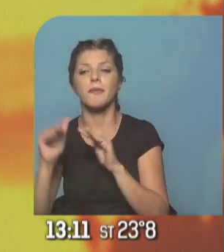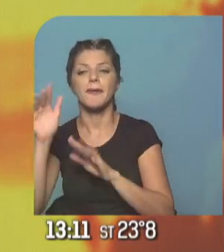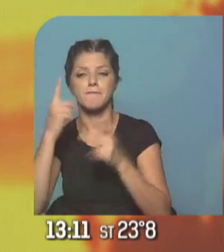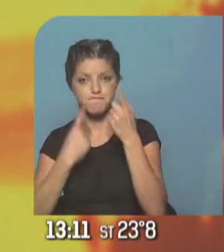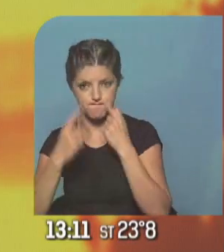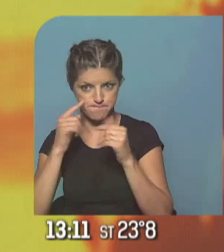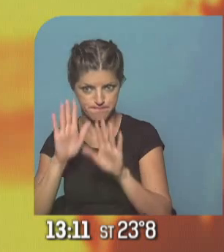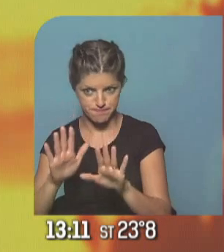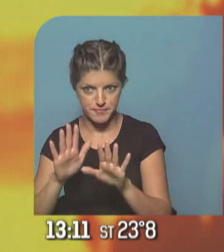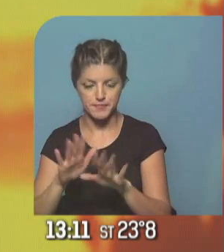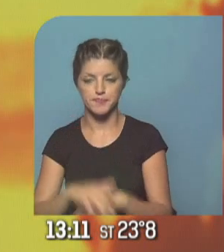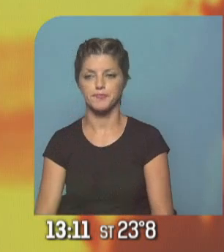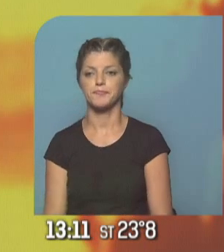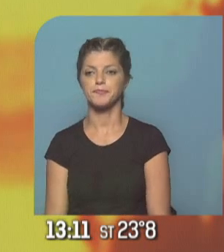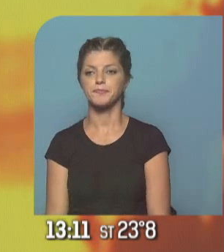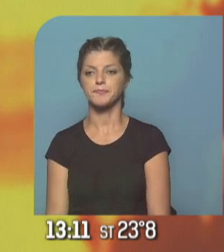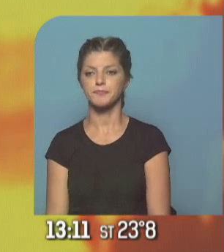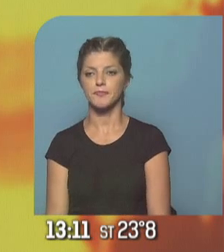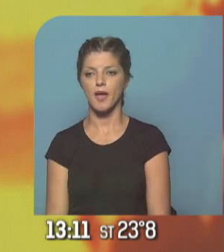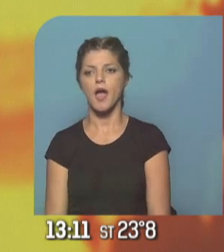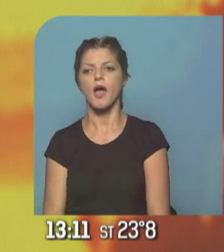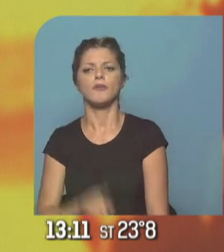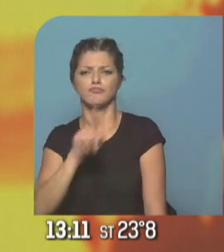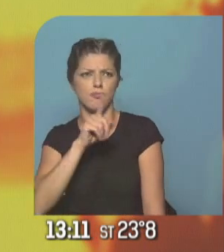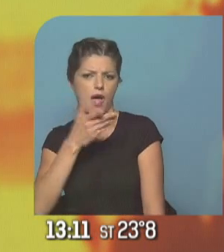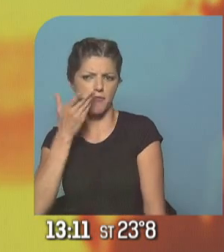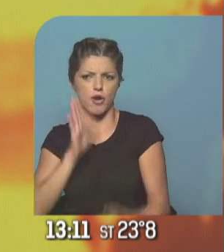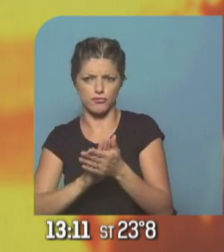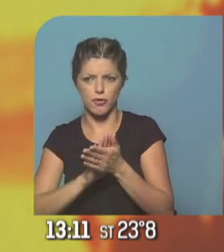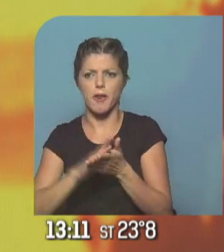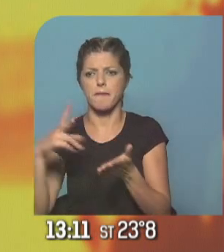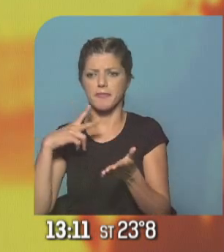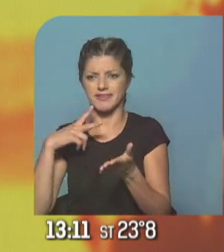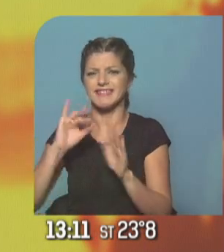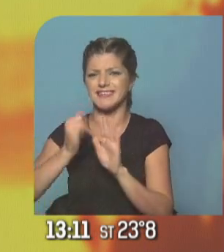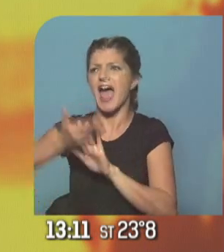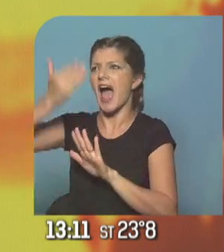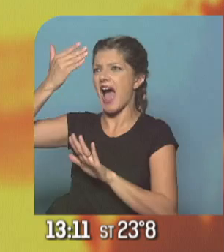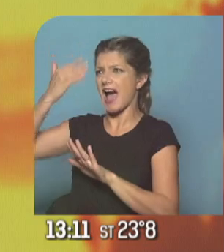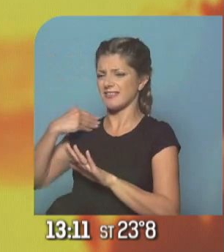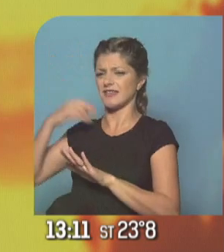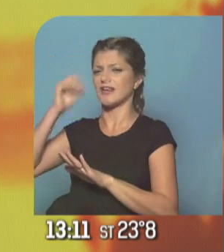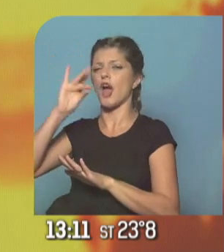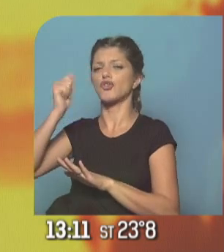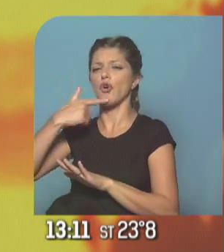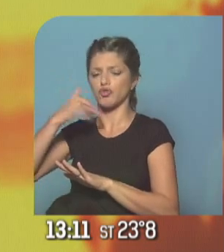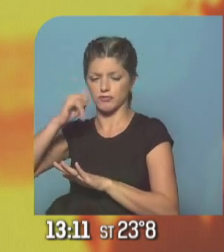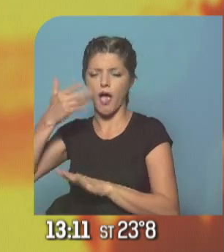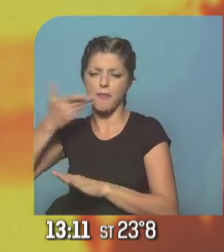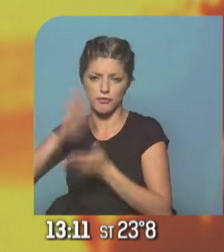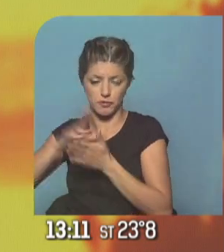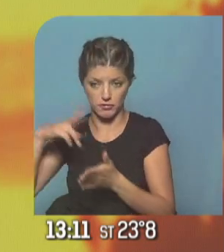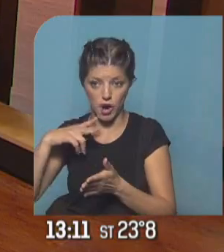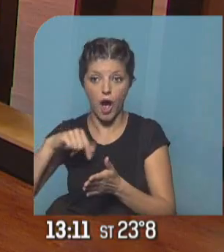poco las cosas. No se llegó a hablar de privatizaciones, como sí en la época de Fernando Henrique Cardoso. Ahora se vuelve con el tema de